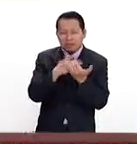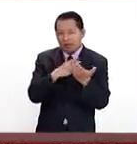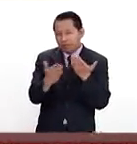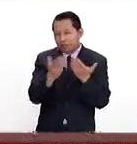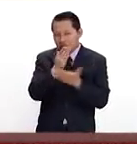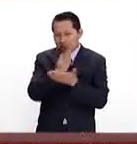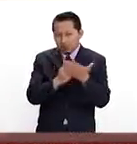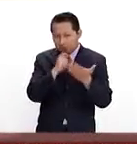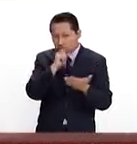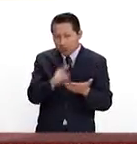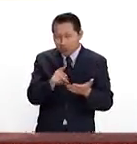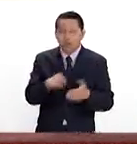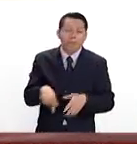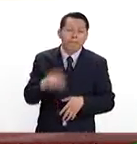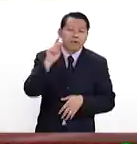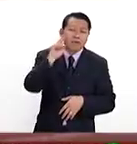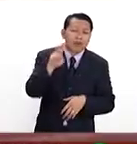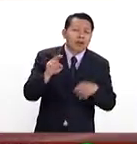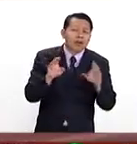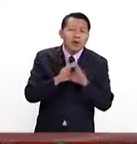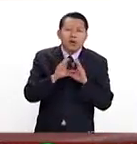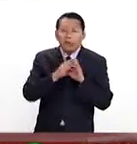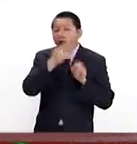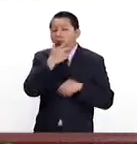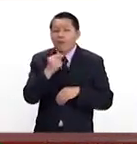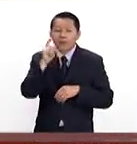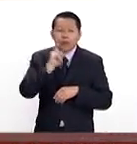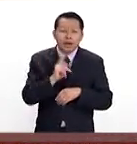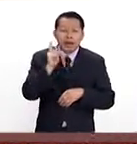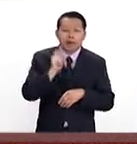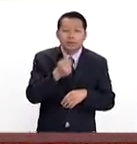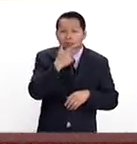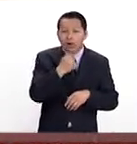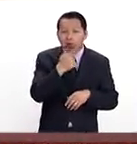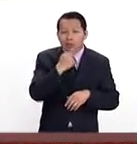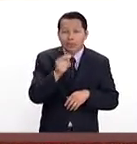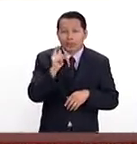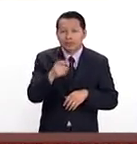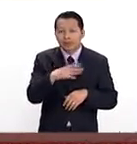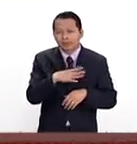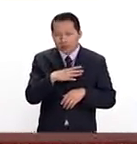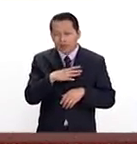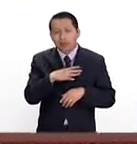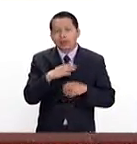promedio. Pero vean cómo están entre hombres y mujeres. Mientras hombres, que es, digamos,